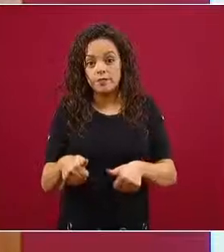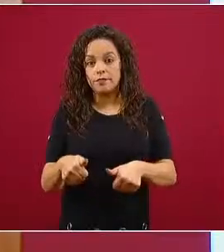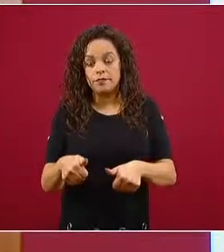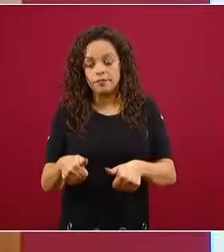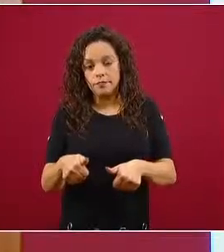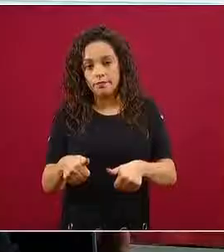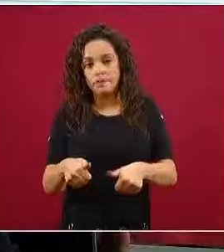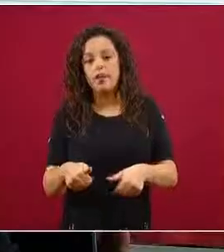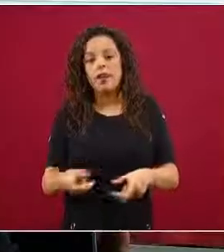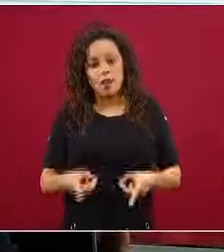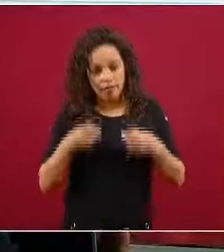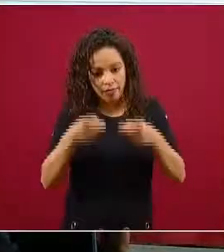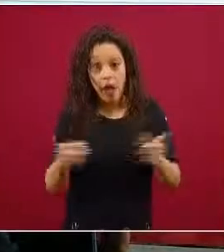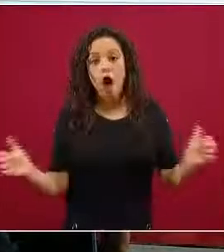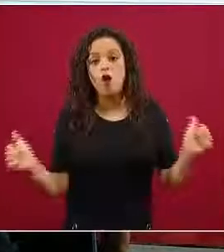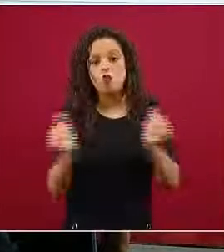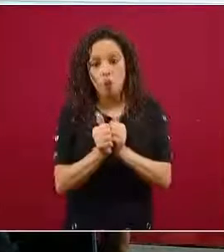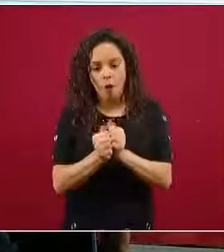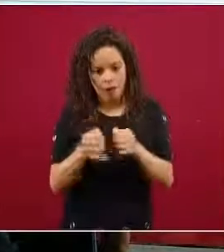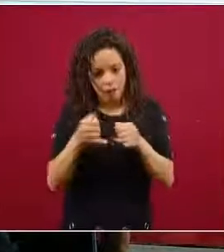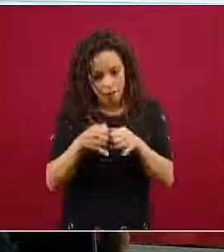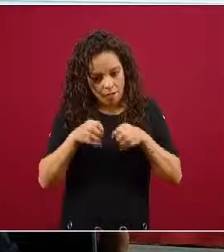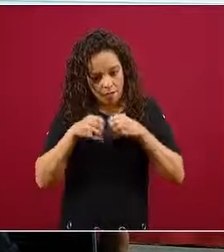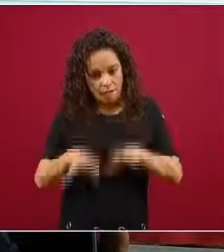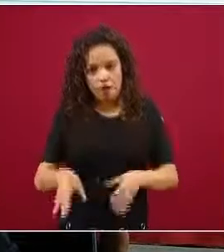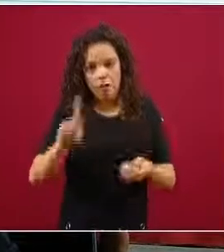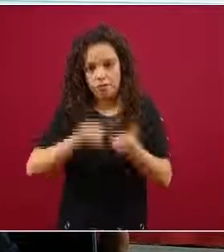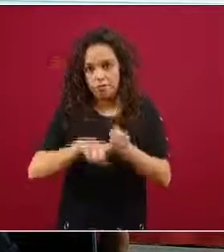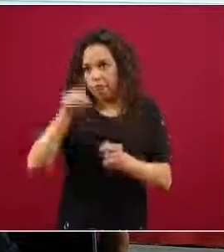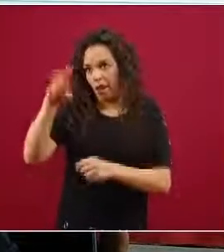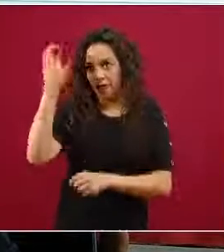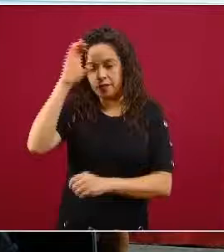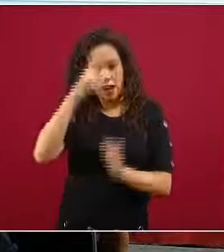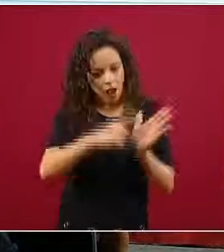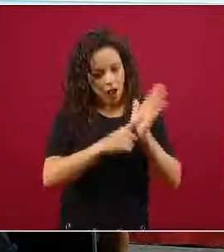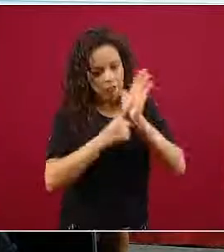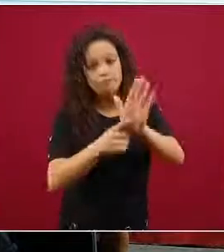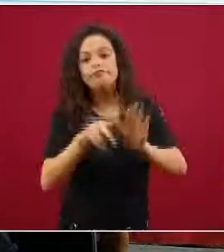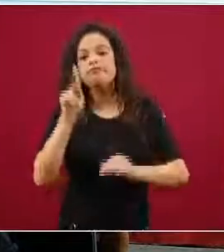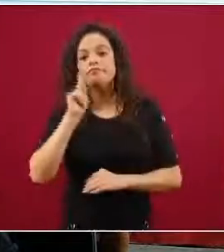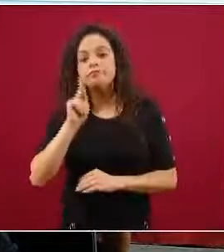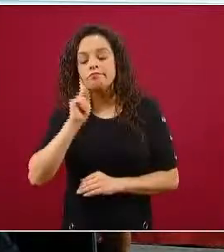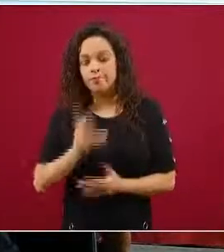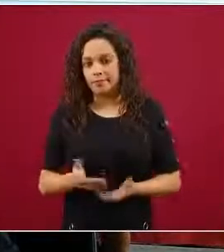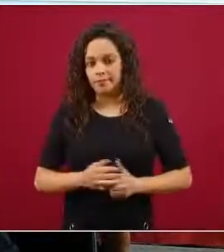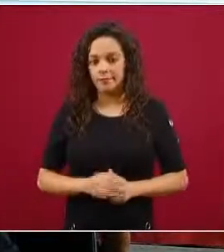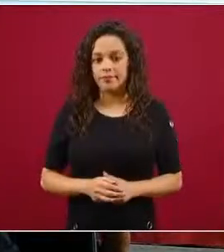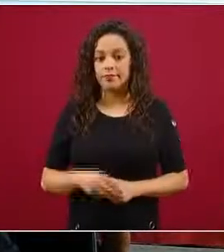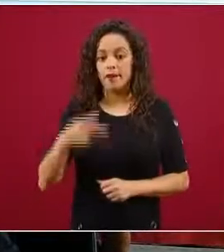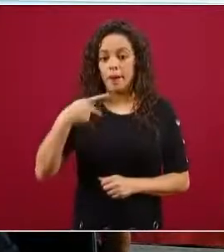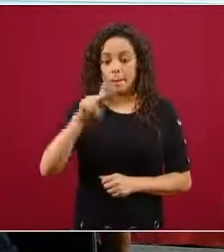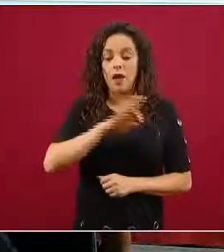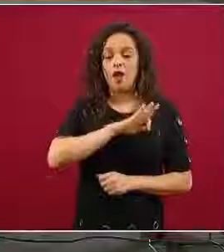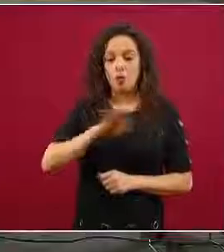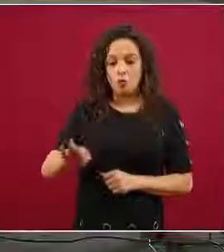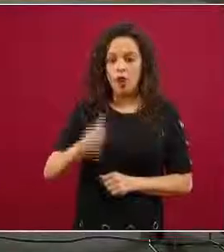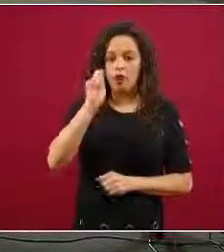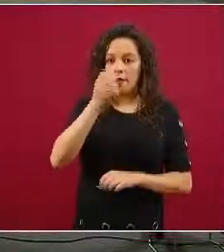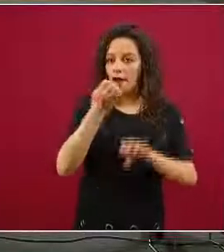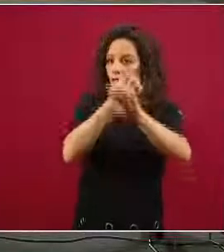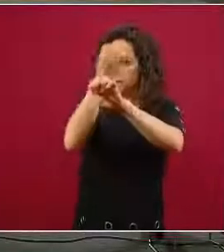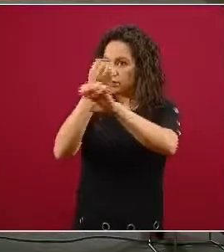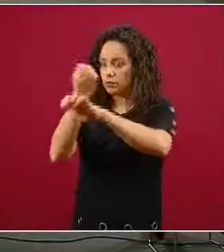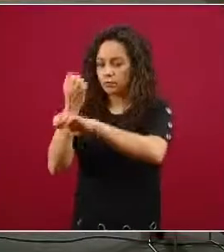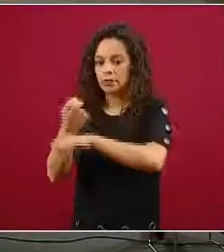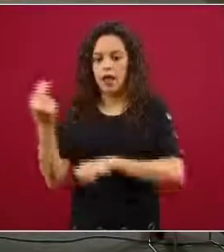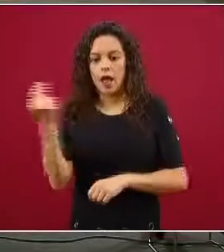evidencia científica, pero que permita hacer las adecuaciones a nivel estatal para que se